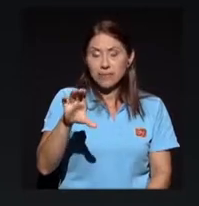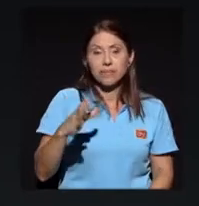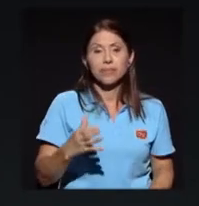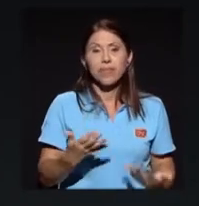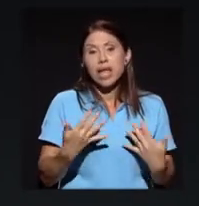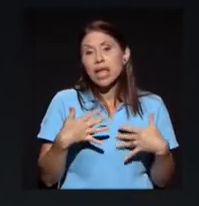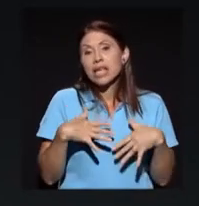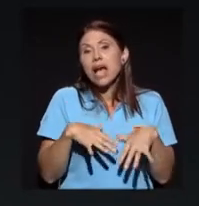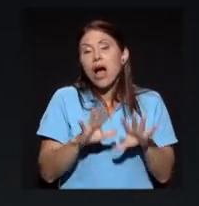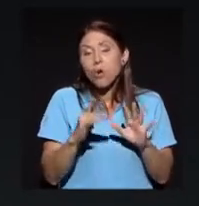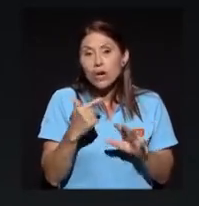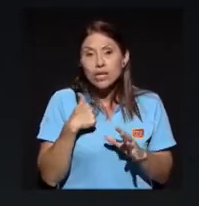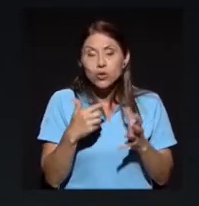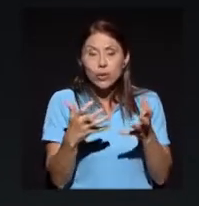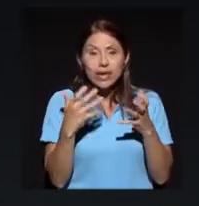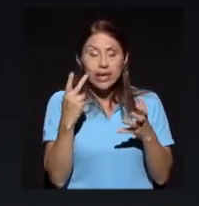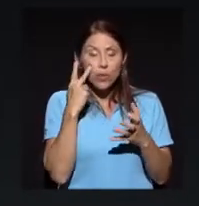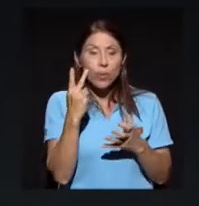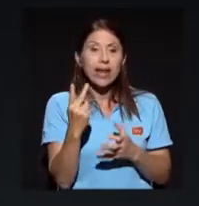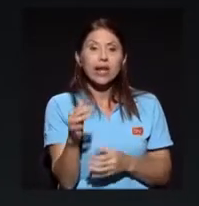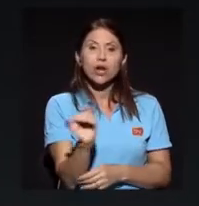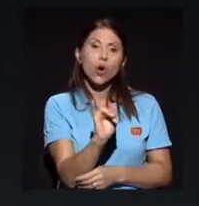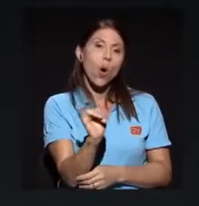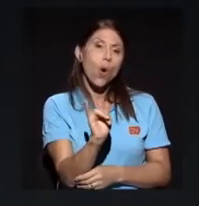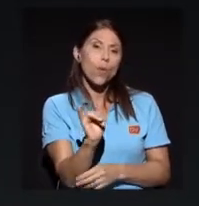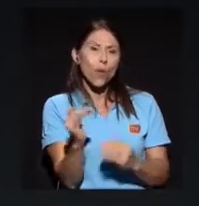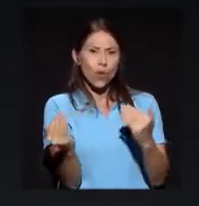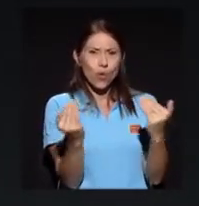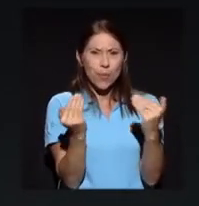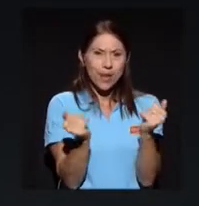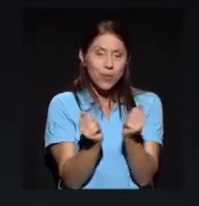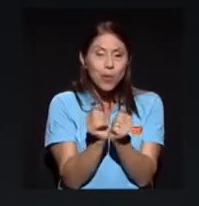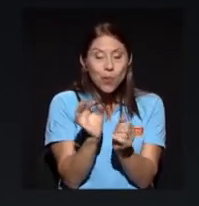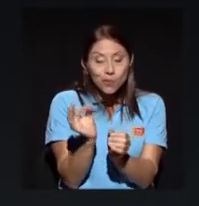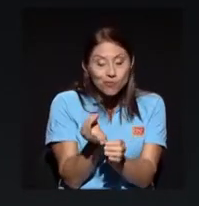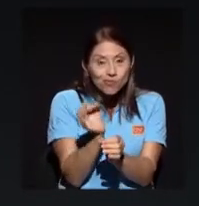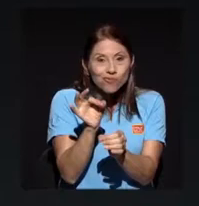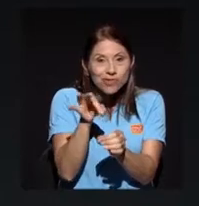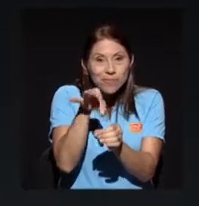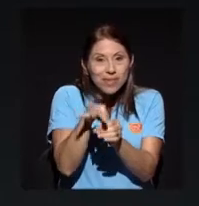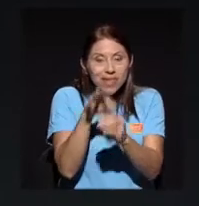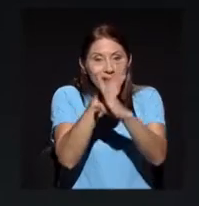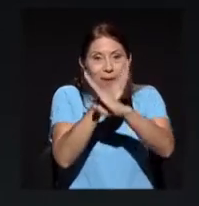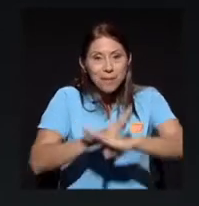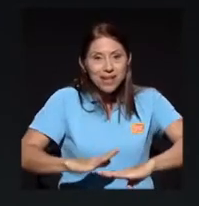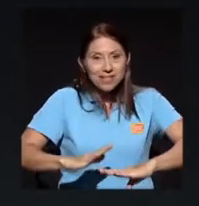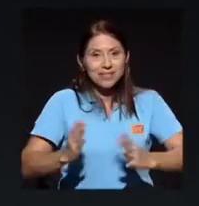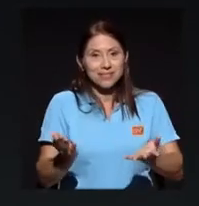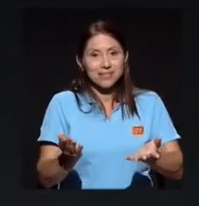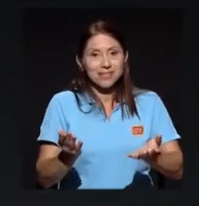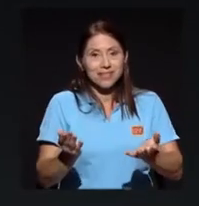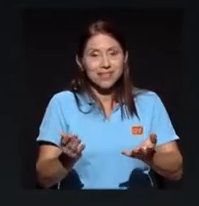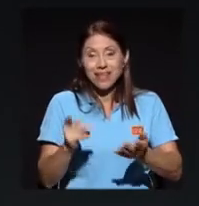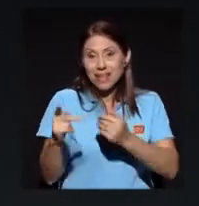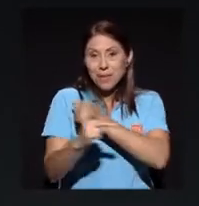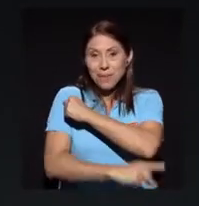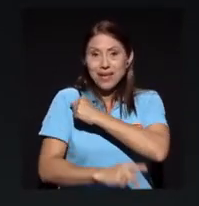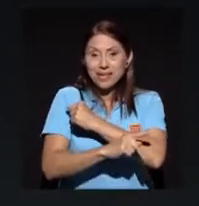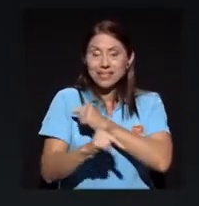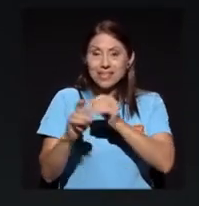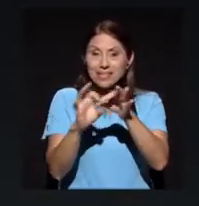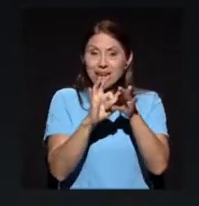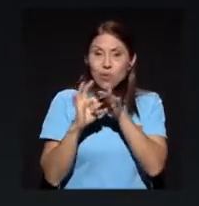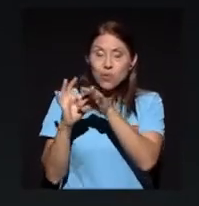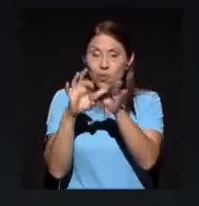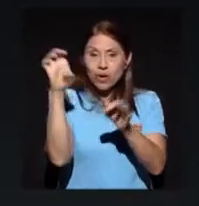yo quiero los quiero ver como como la semilla de la paz y en el caso de la unión europea no hay